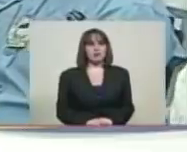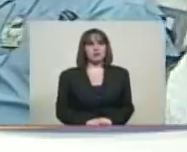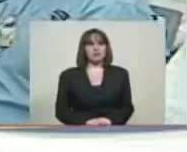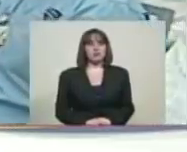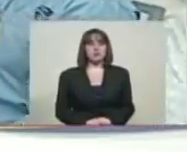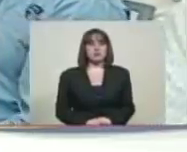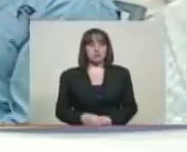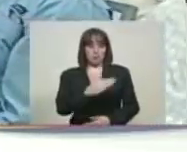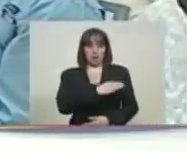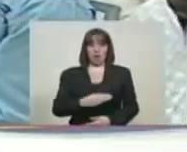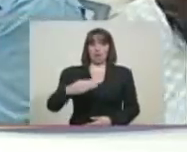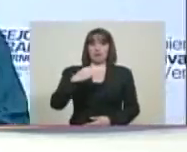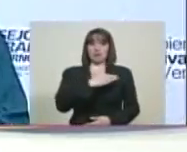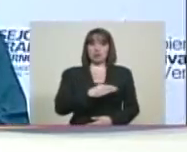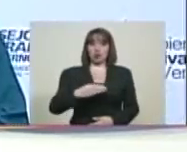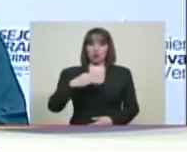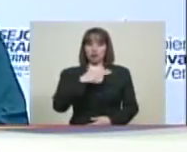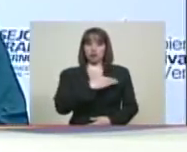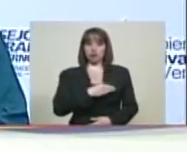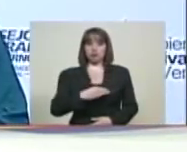la gran misión